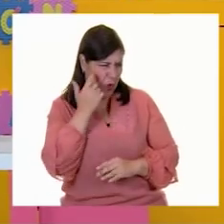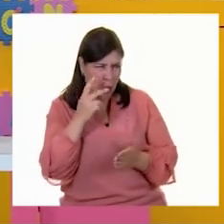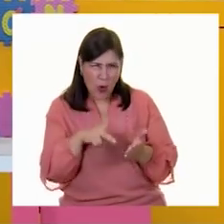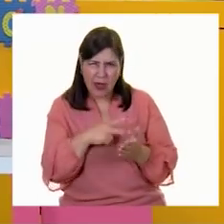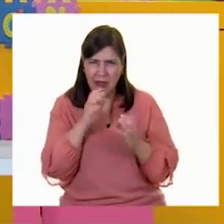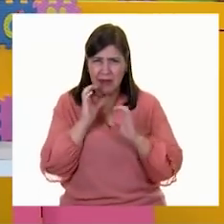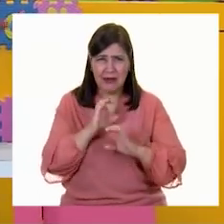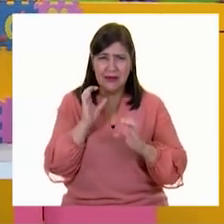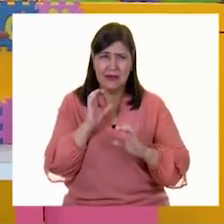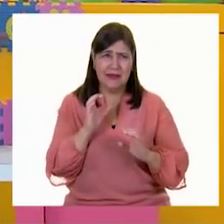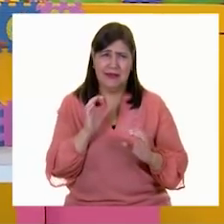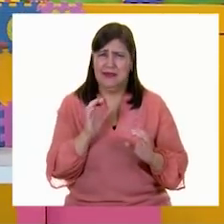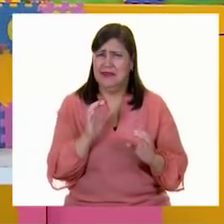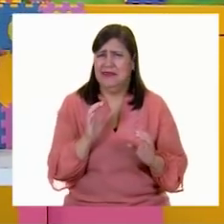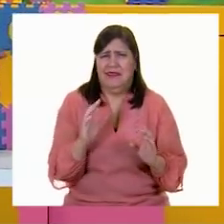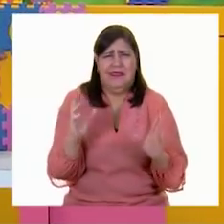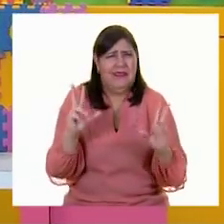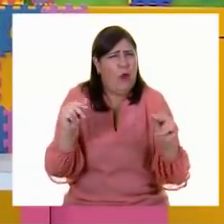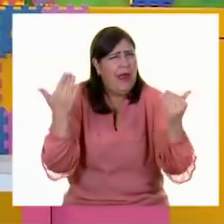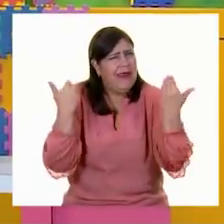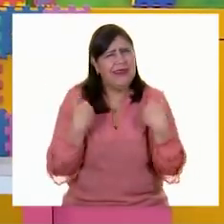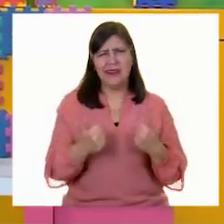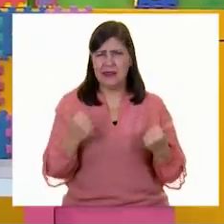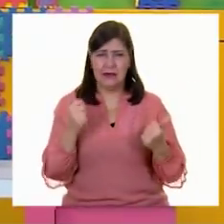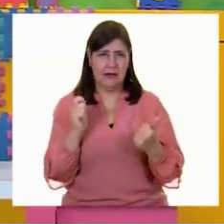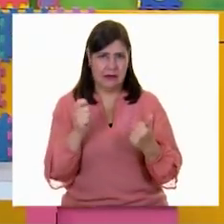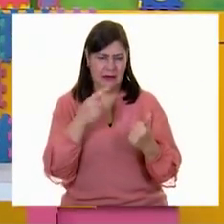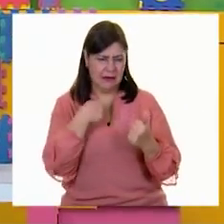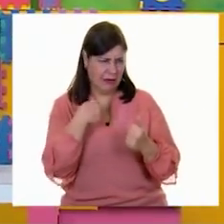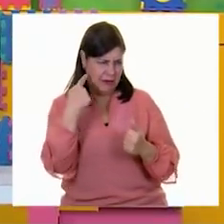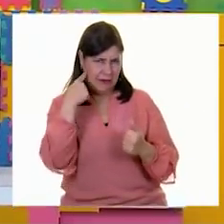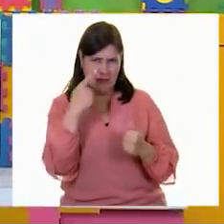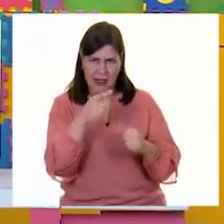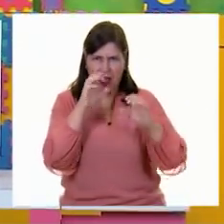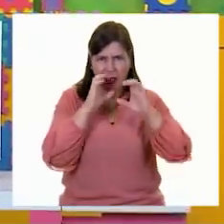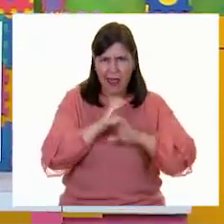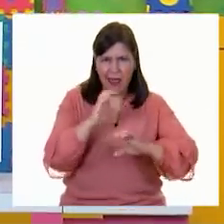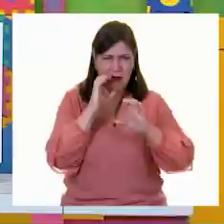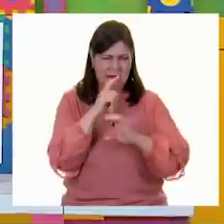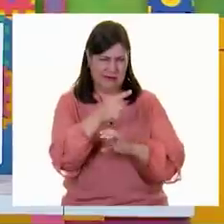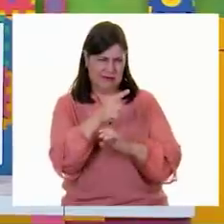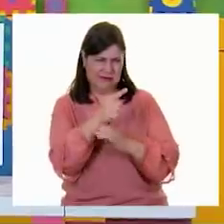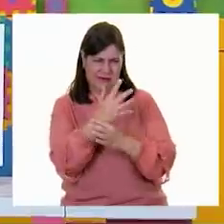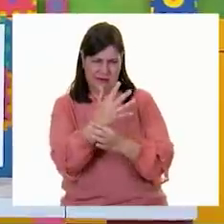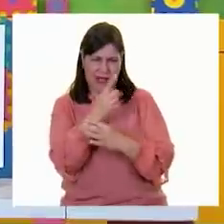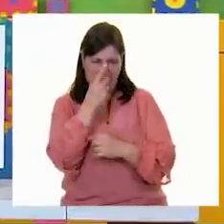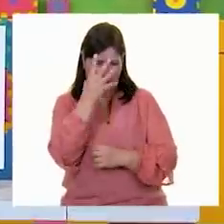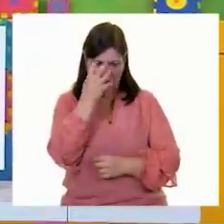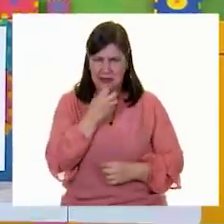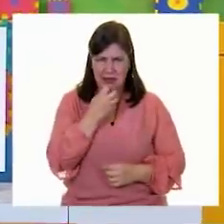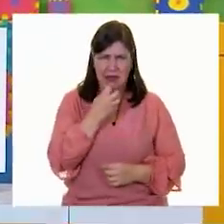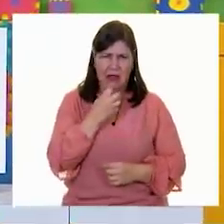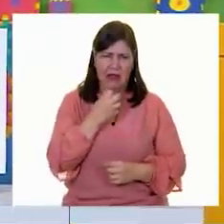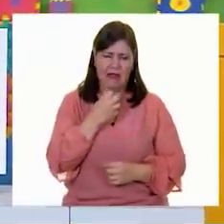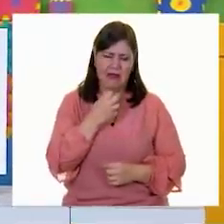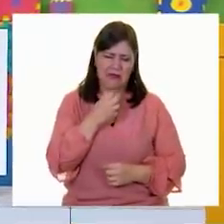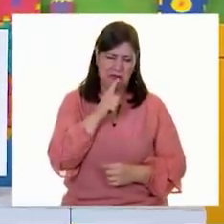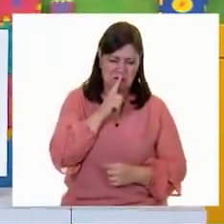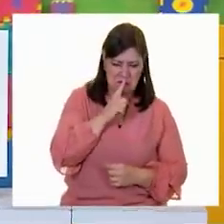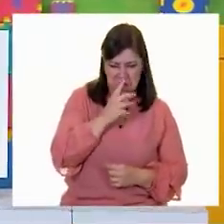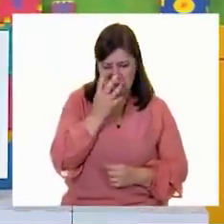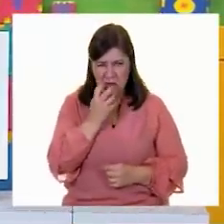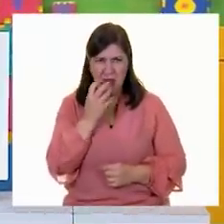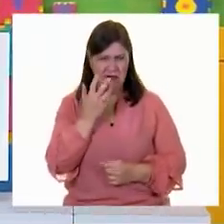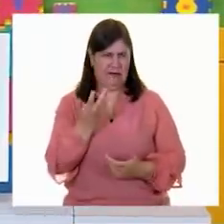cantar? No me lo puedo explicar. Te escucho cantar y dices que estás triste y desalentada.